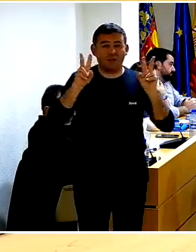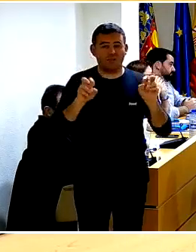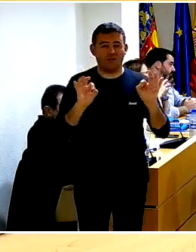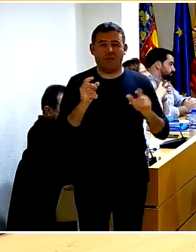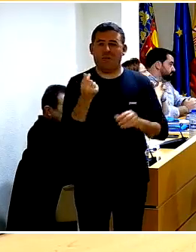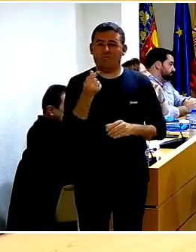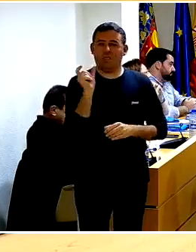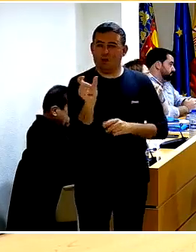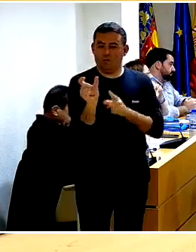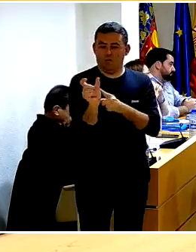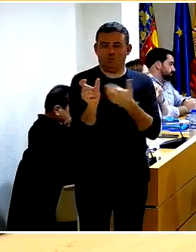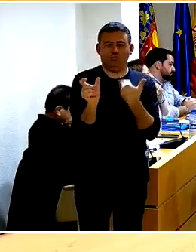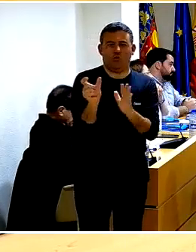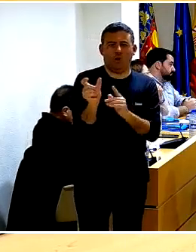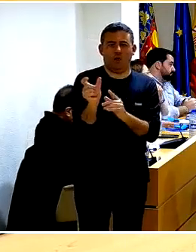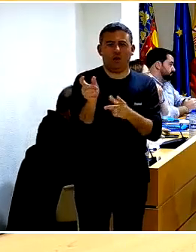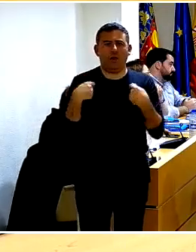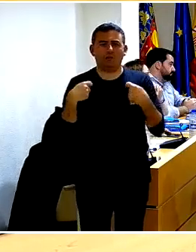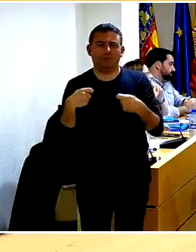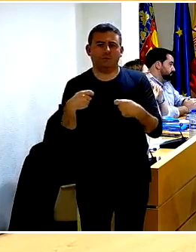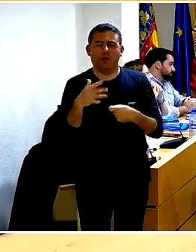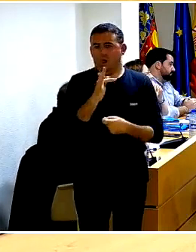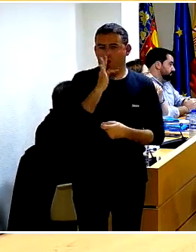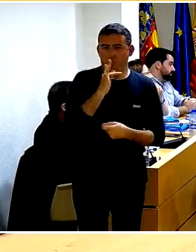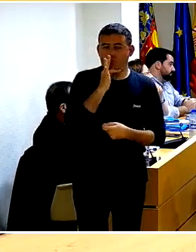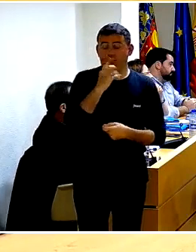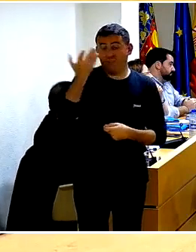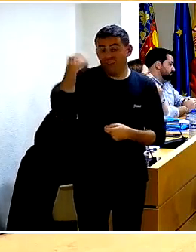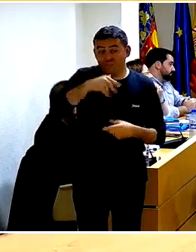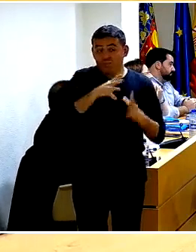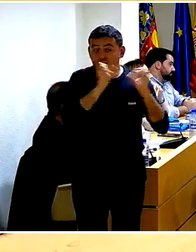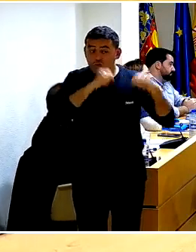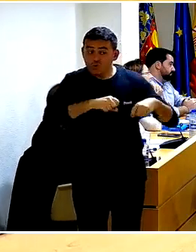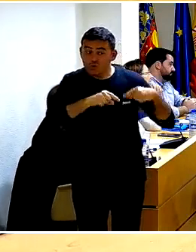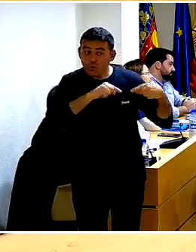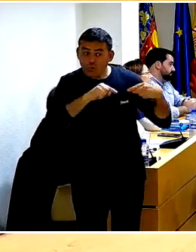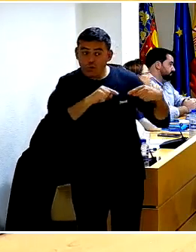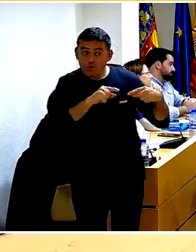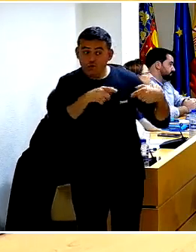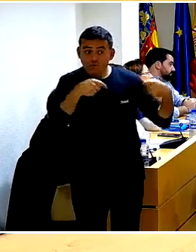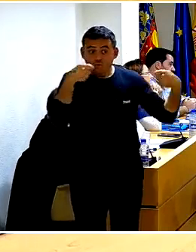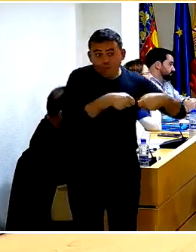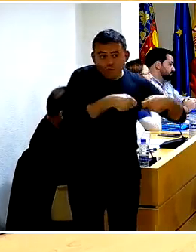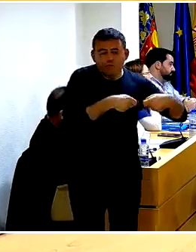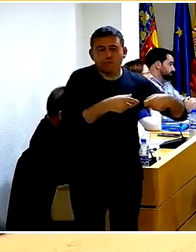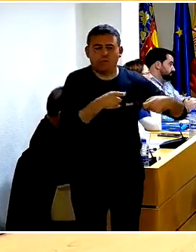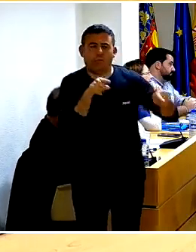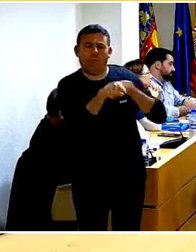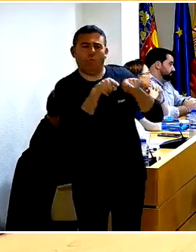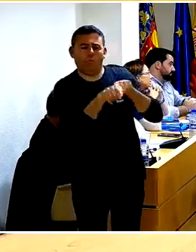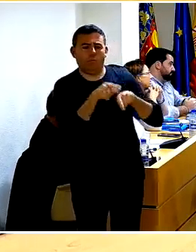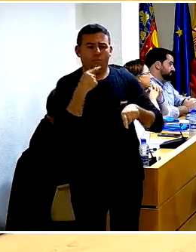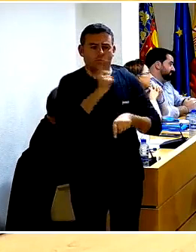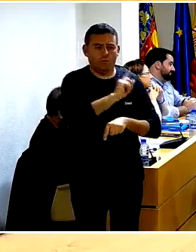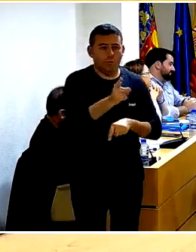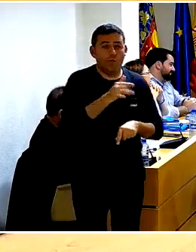no se había gastado. Eso se lo criticó su antigua socia de gobierno. Ahora están ustedes de nuevo juntos. Ahora se llevan fenomenal.